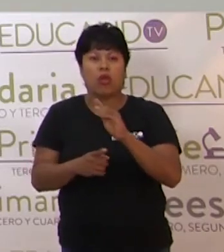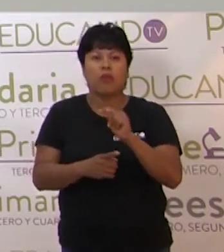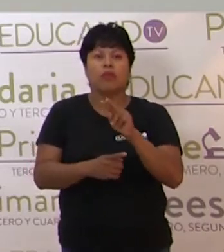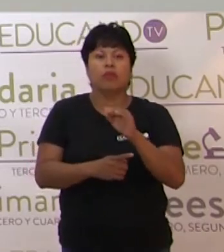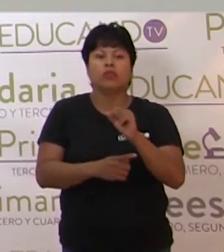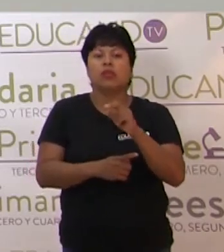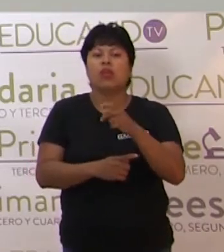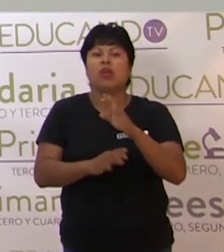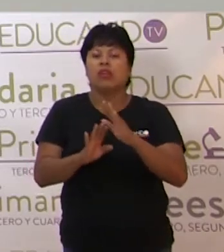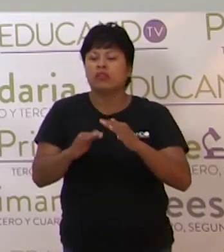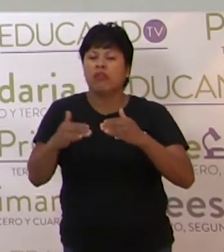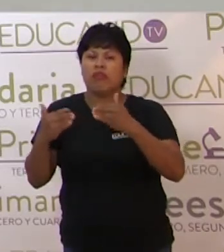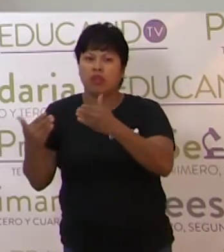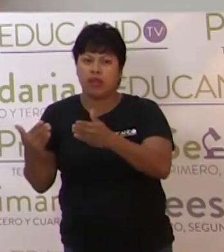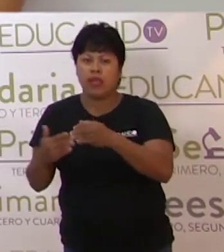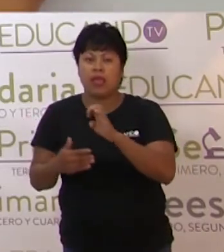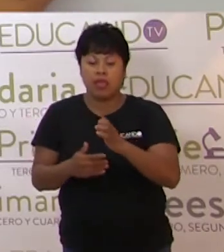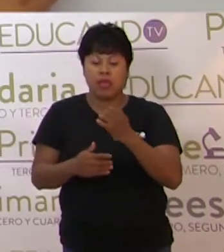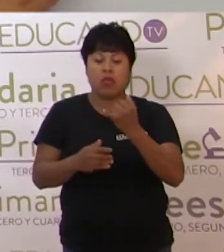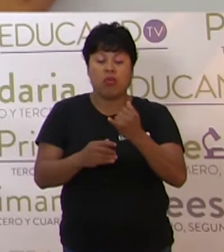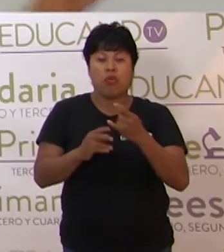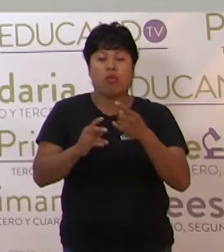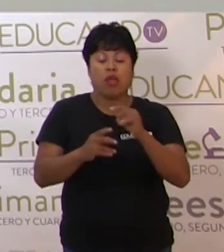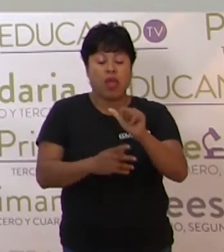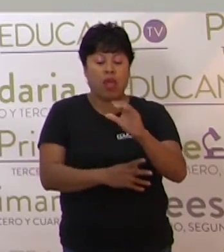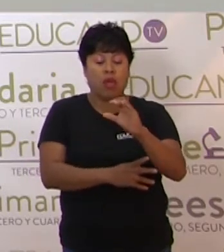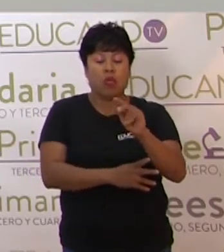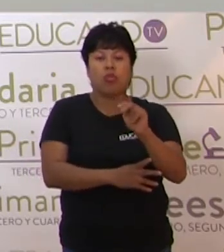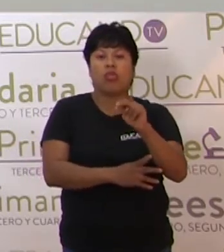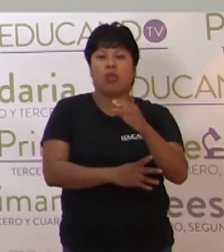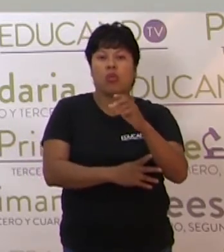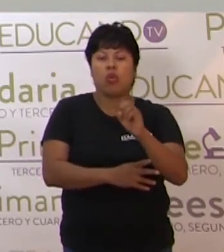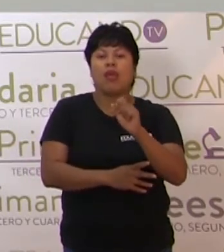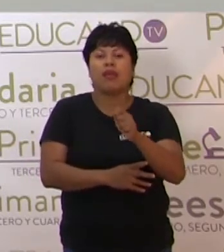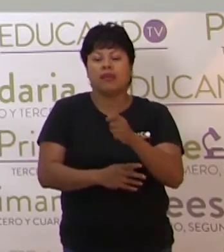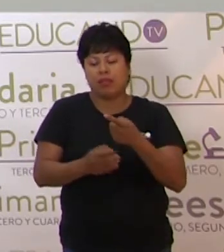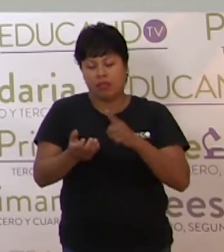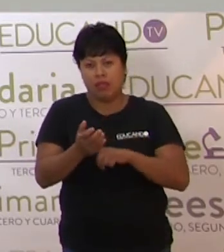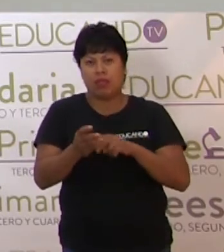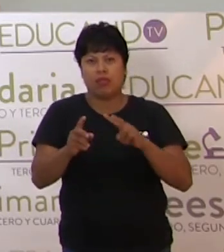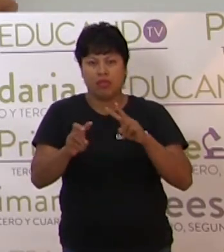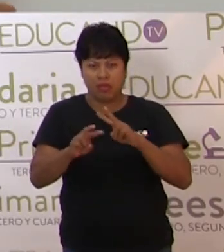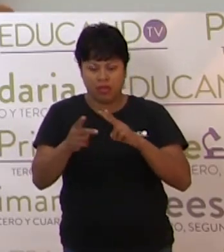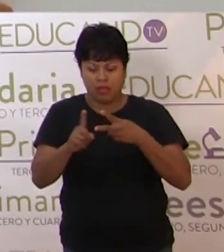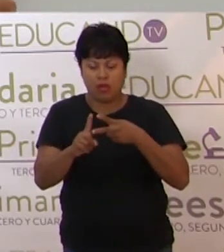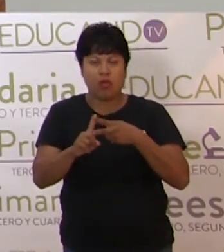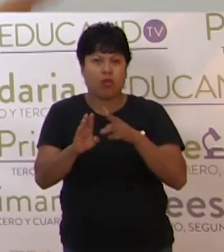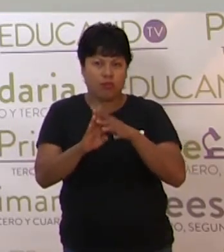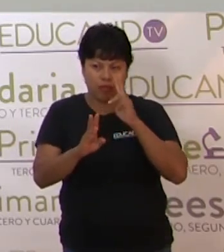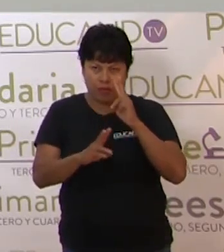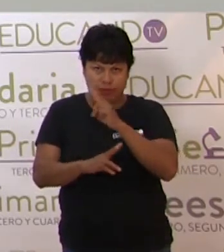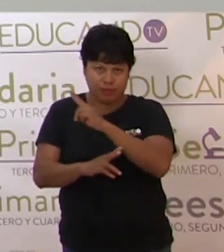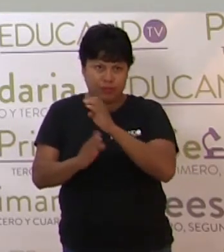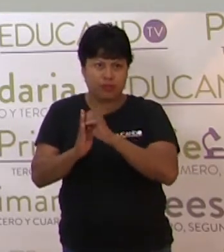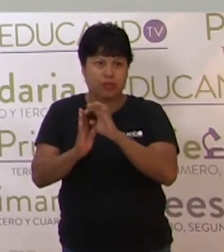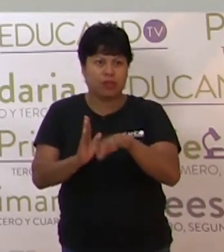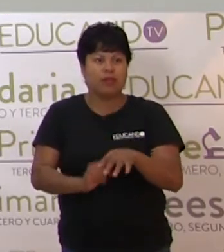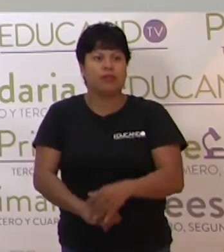queda fuera del triángulo y en un triángulo a cut ángulo queda dentro del tren como vemos en el ejemplo